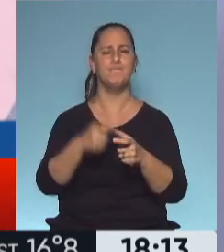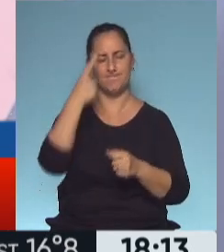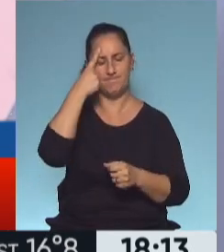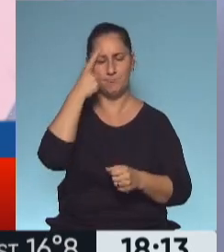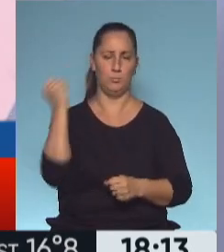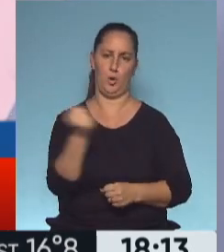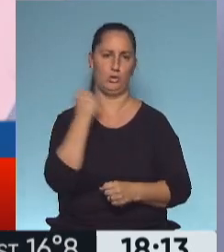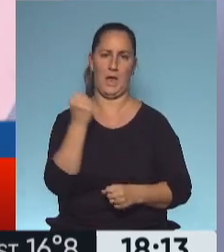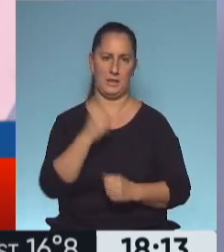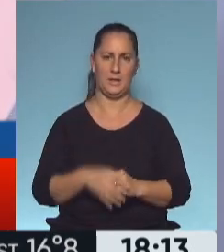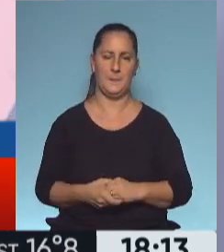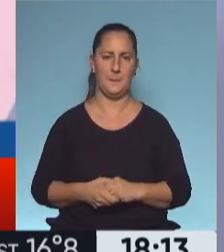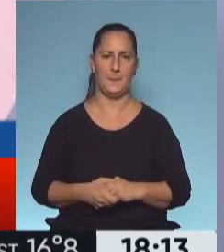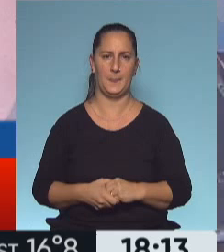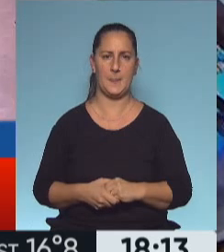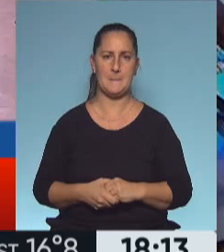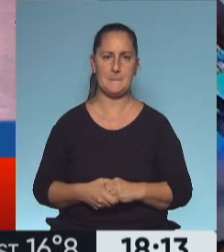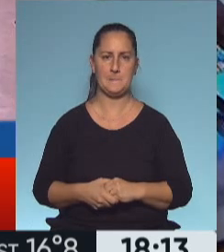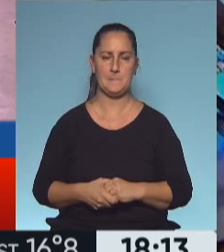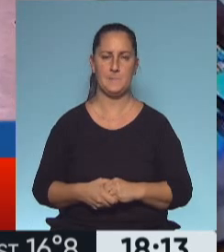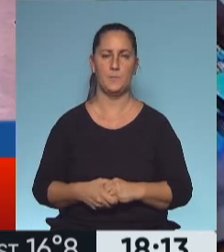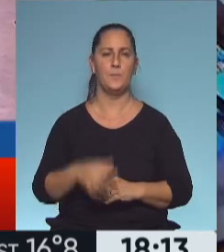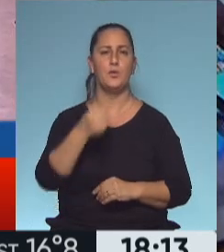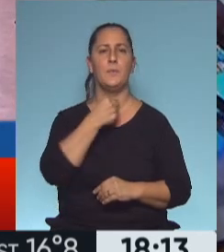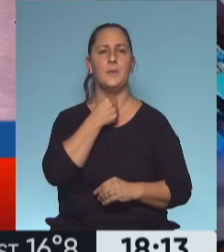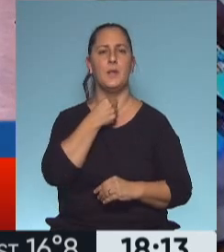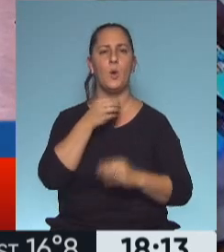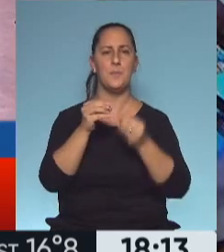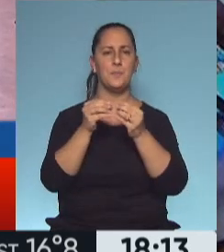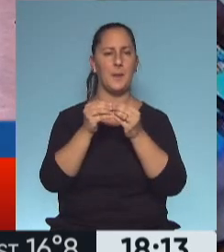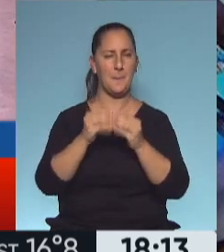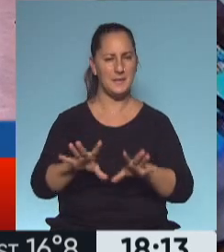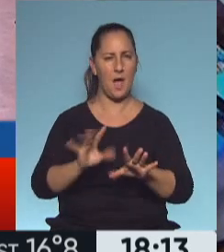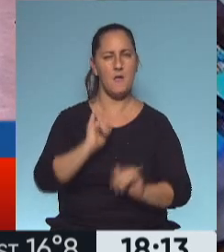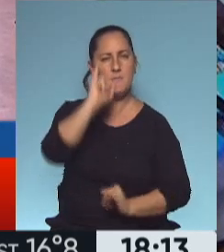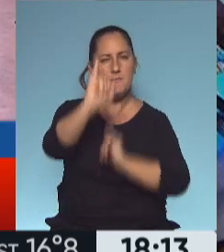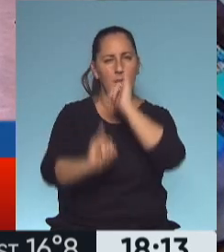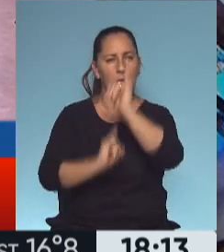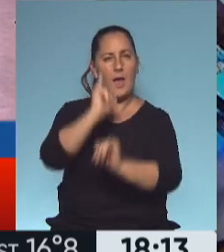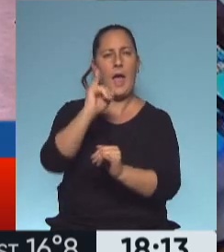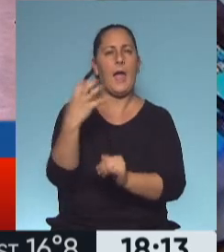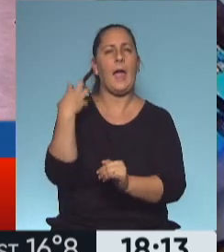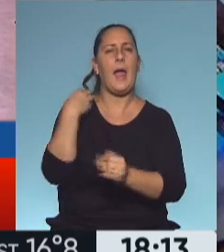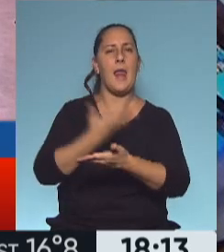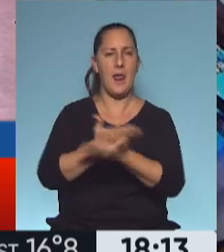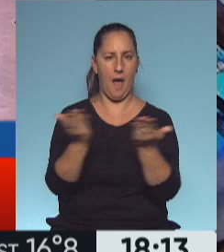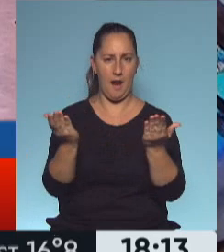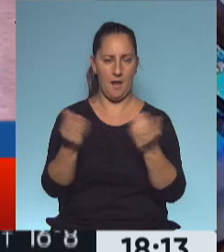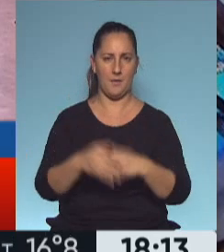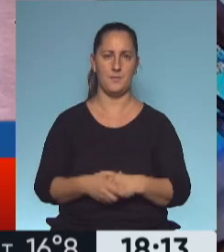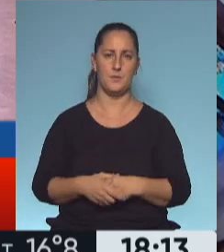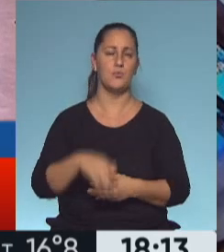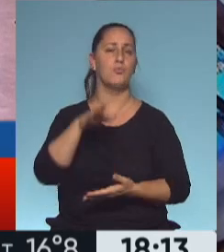muy importante. Quiero comenzar haciendo una descripción general de